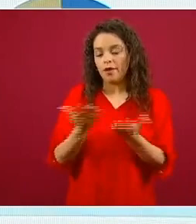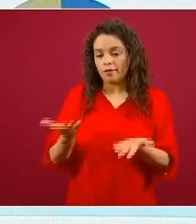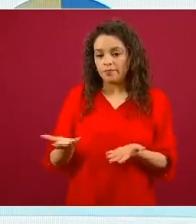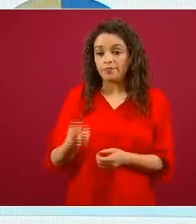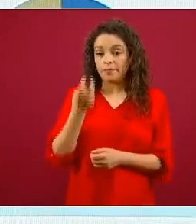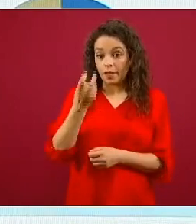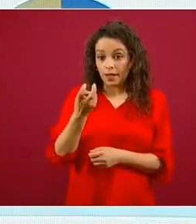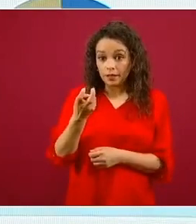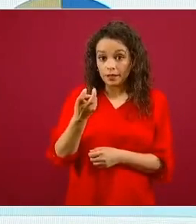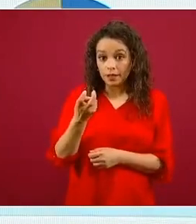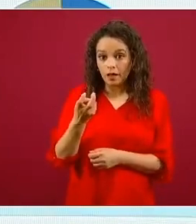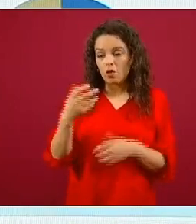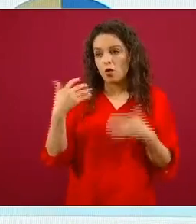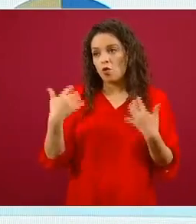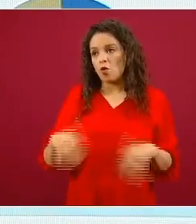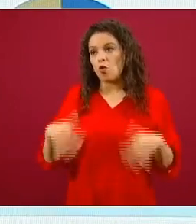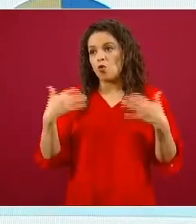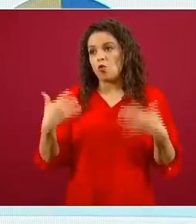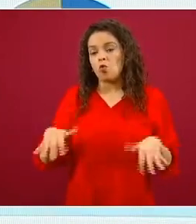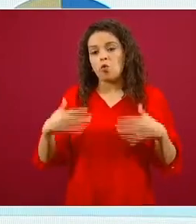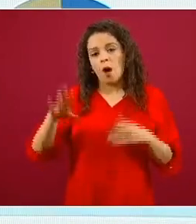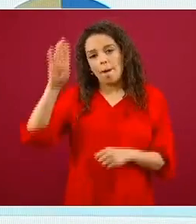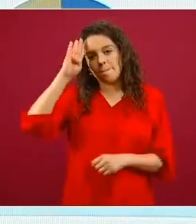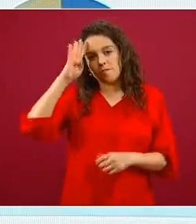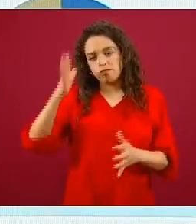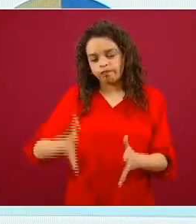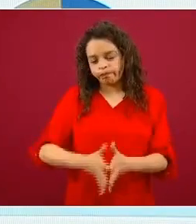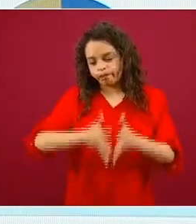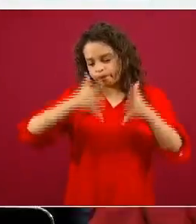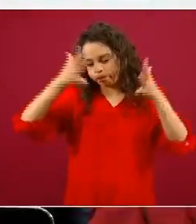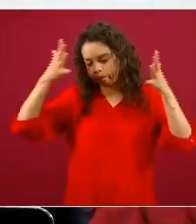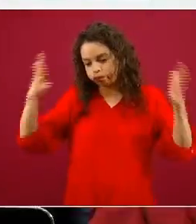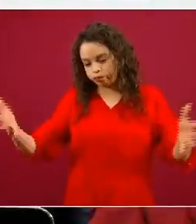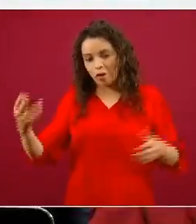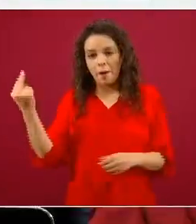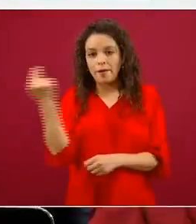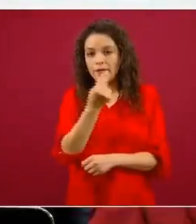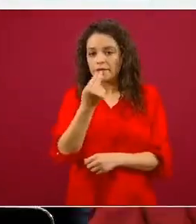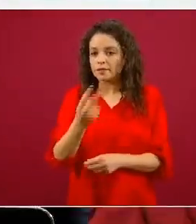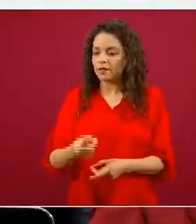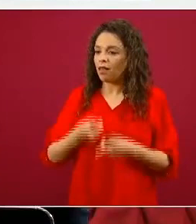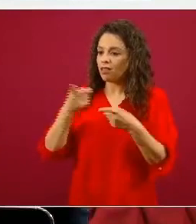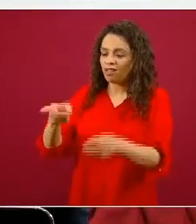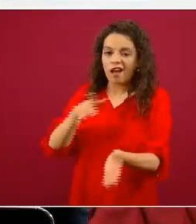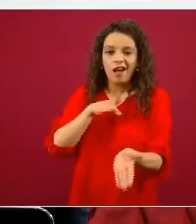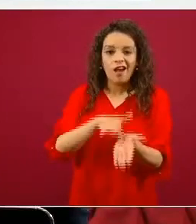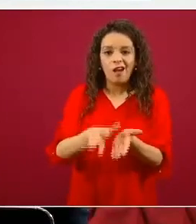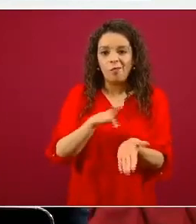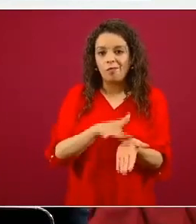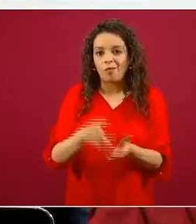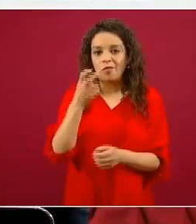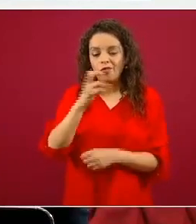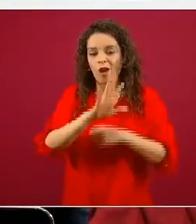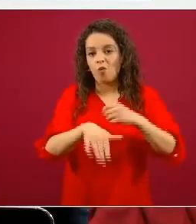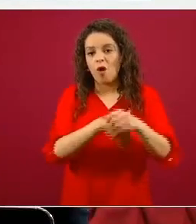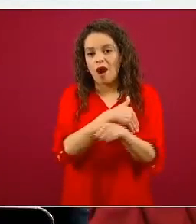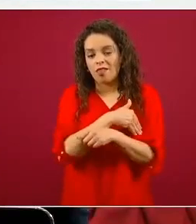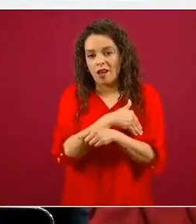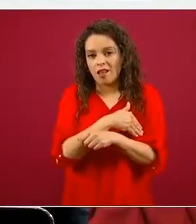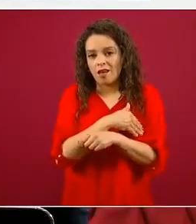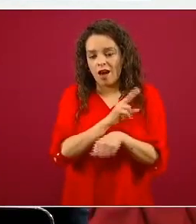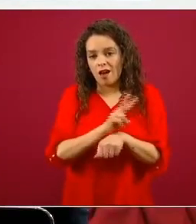universo, digamos, al cual ahorita tendríamos que estar dando nosotros servicios. Y de ese universo,